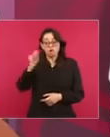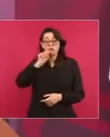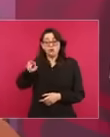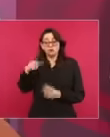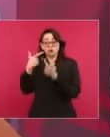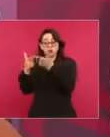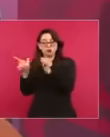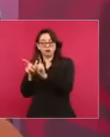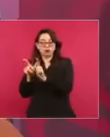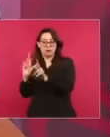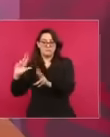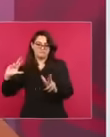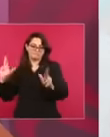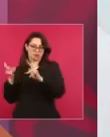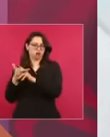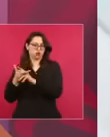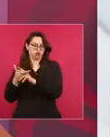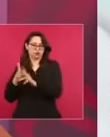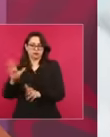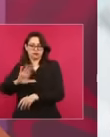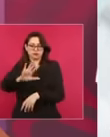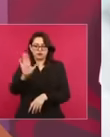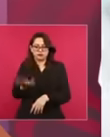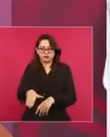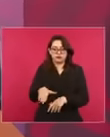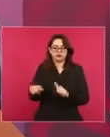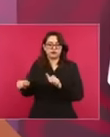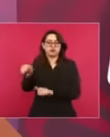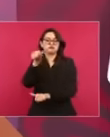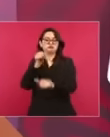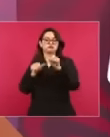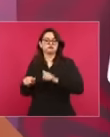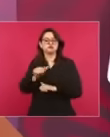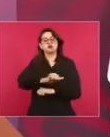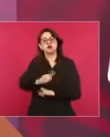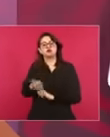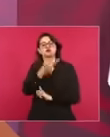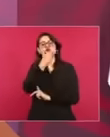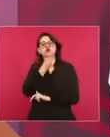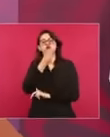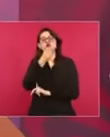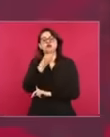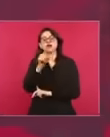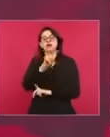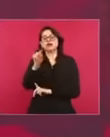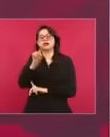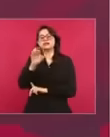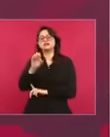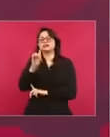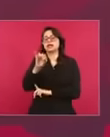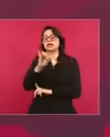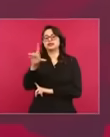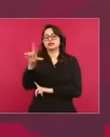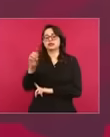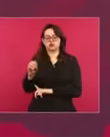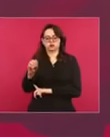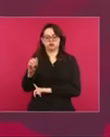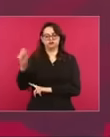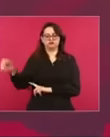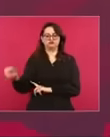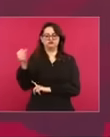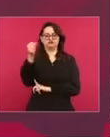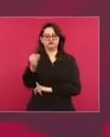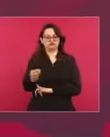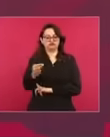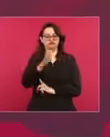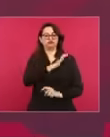que está a cargo del tribunal y que quieren desechar, quitar candidatos de Morena. Ahí se fue a relacionar Marcelo y pues bueno, vemos